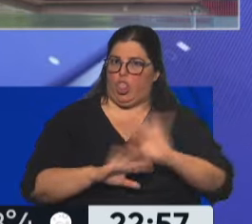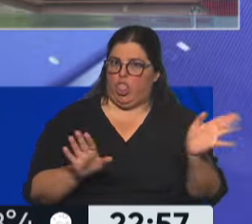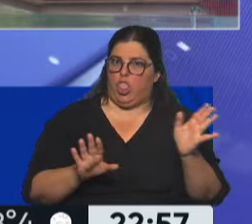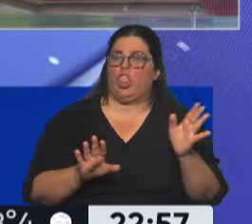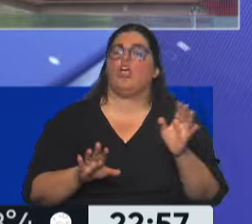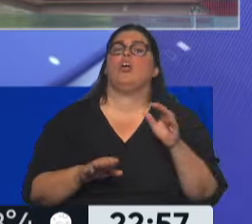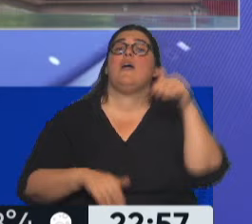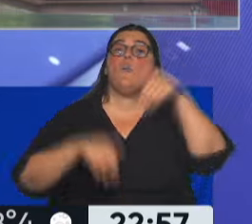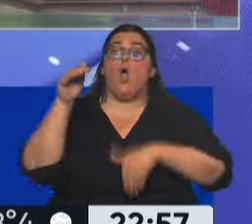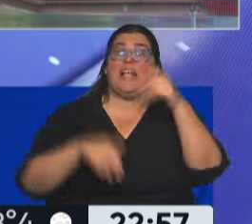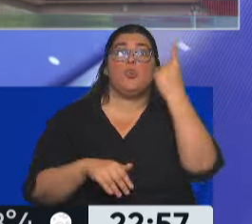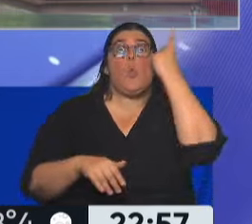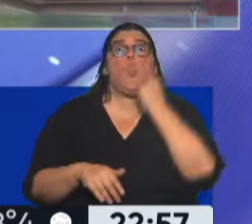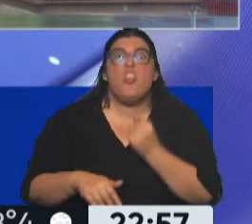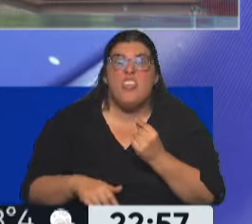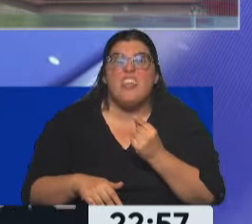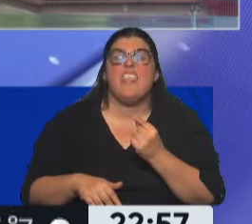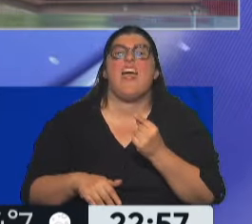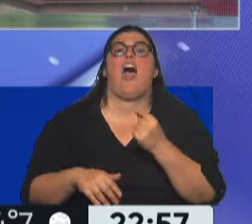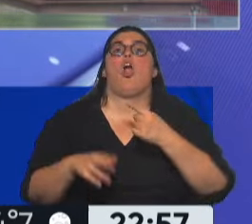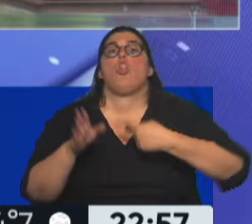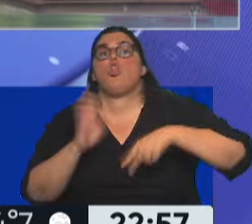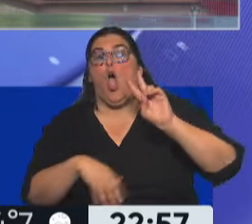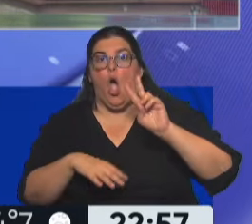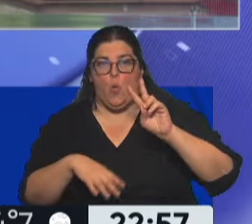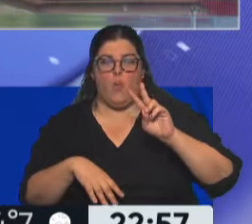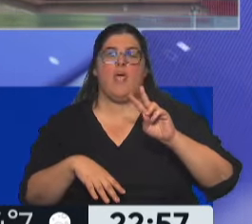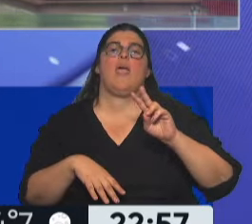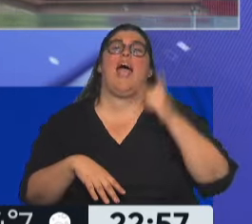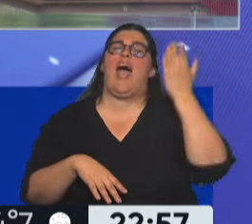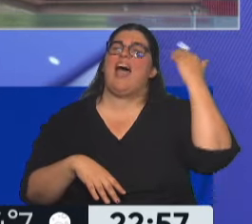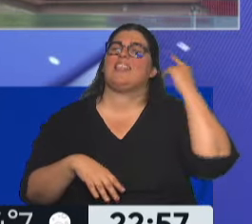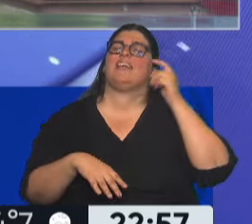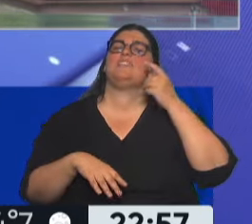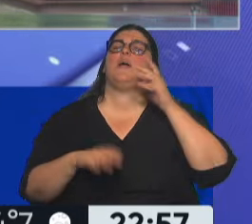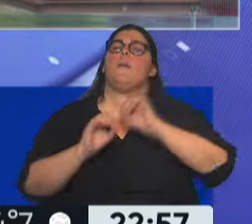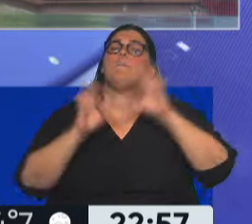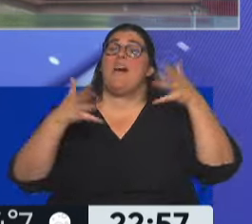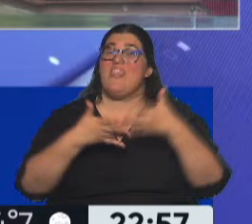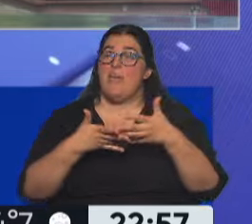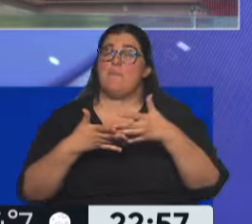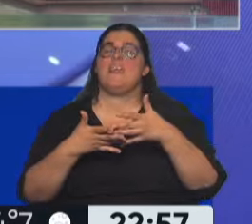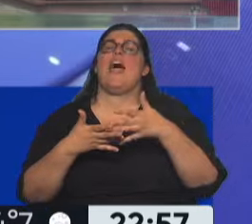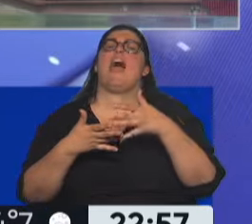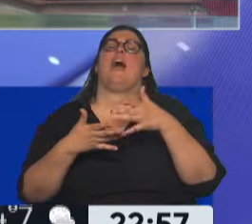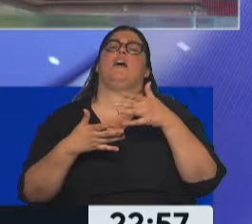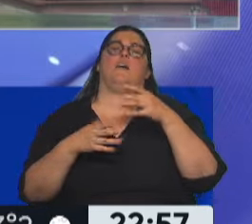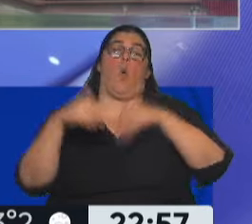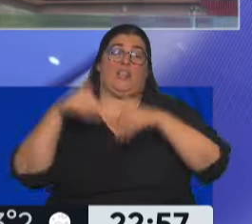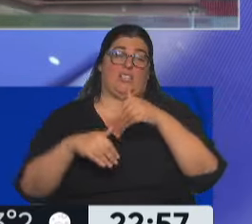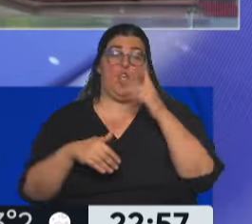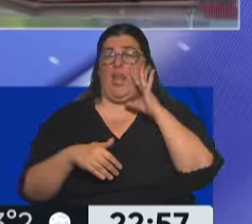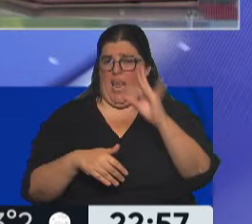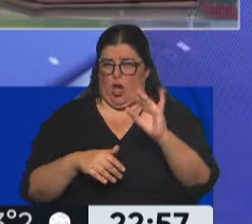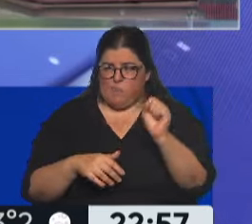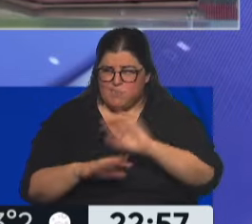doble de lo que fue en el primer día de votación eh durante la pandemia en el 2020 que a su vez ya había sido un récord Eh Así